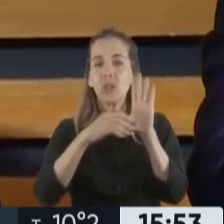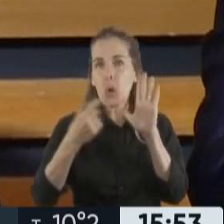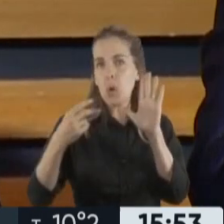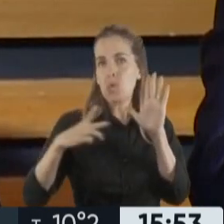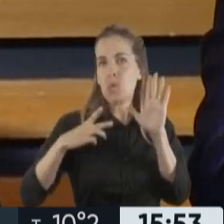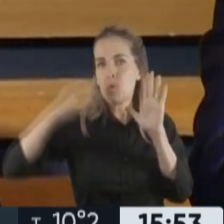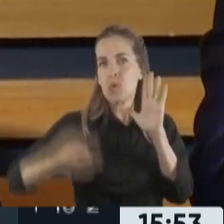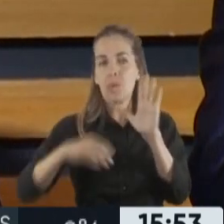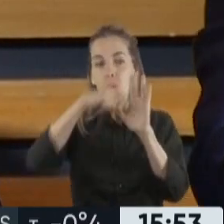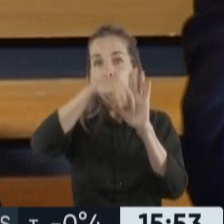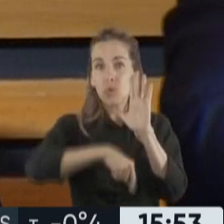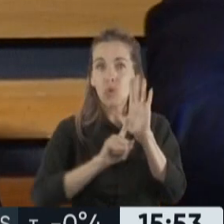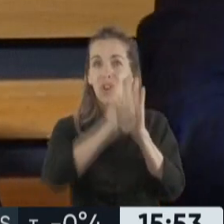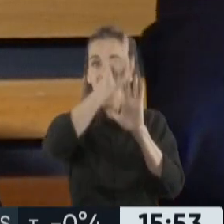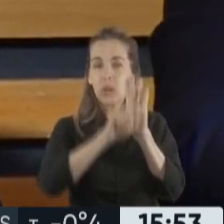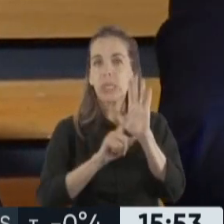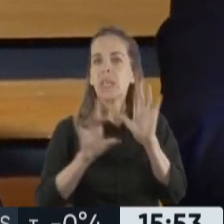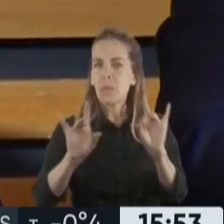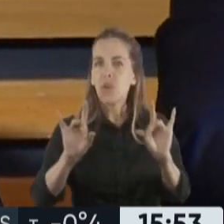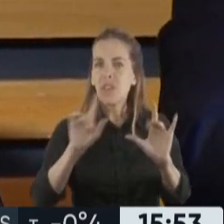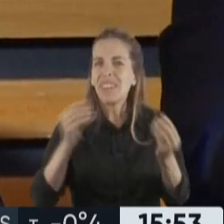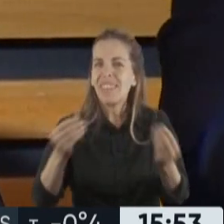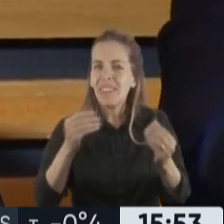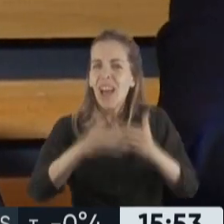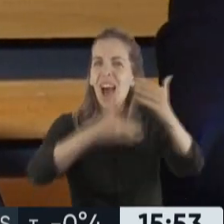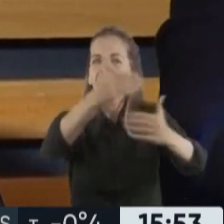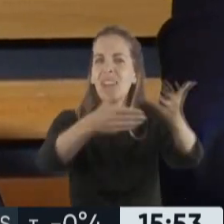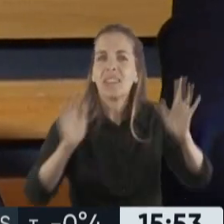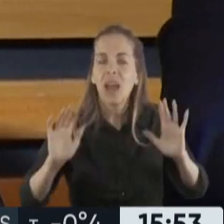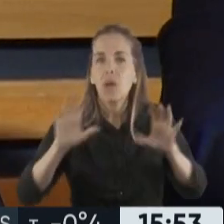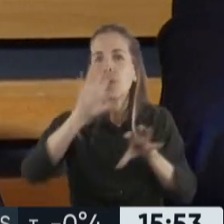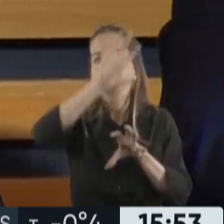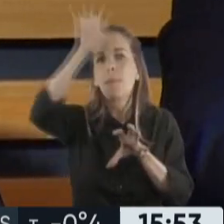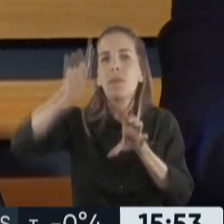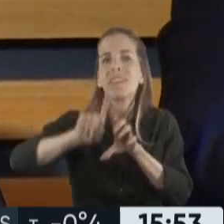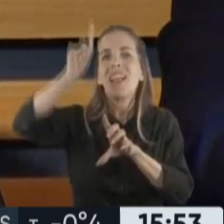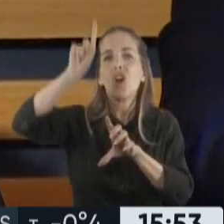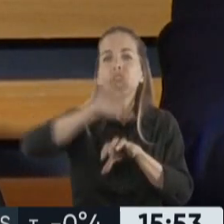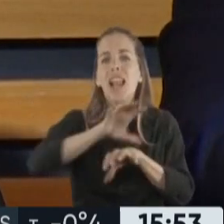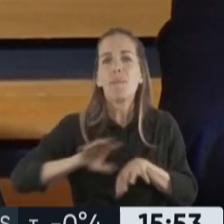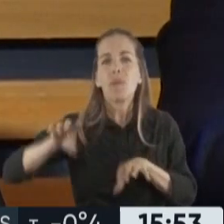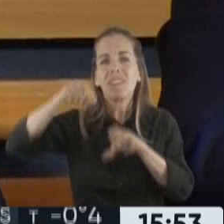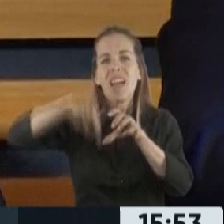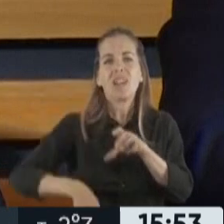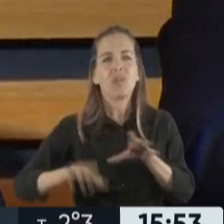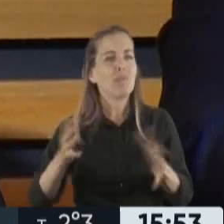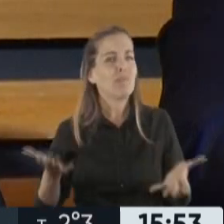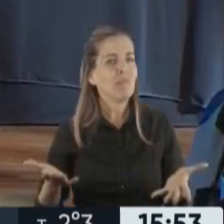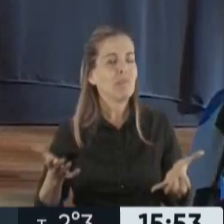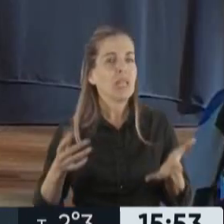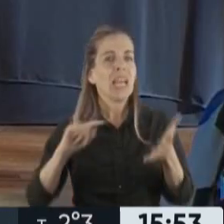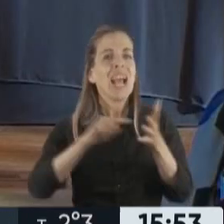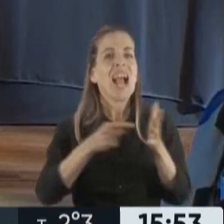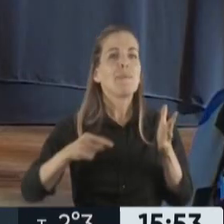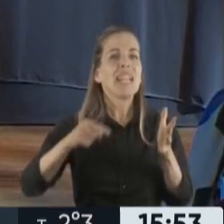cuesta mucho crecer. Mucho. Les cuesta mucho desarrollarse. Y precisamente de ese norte